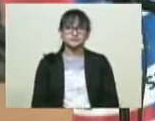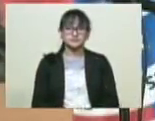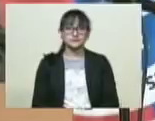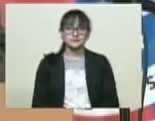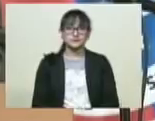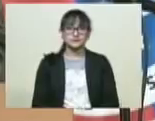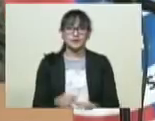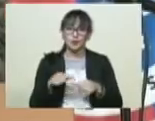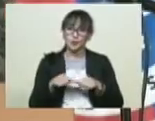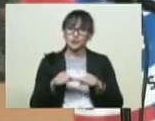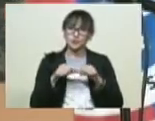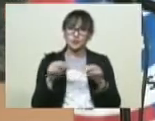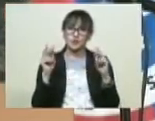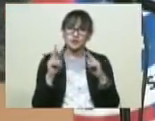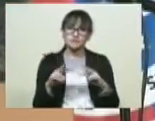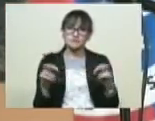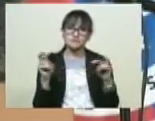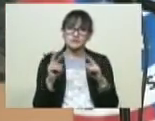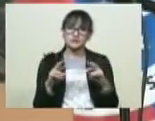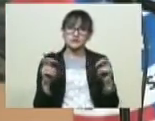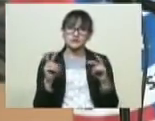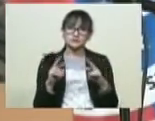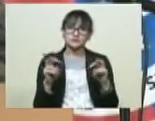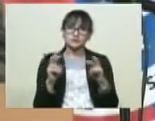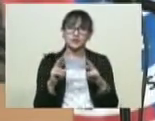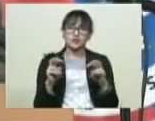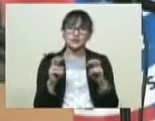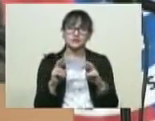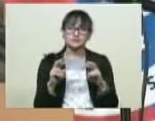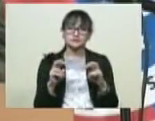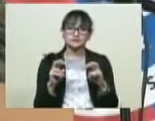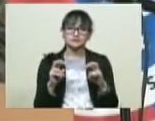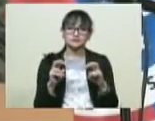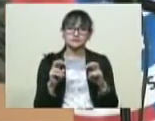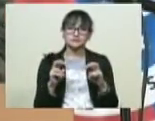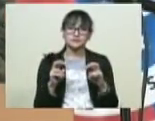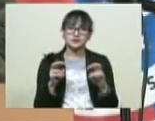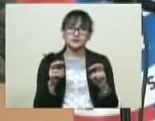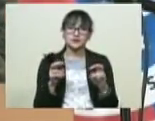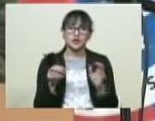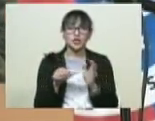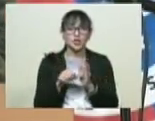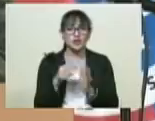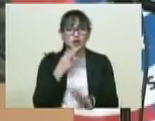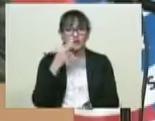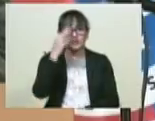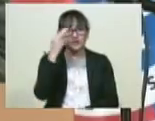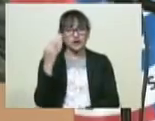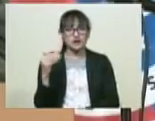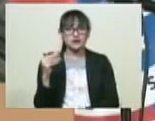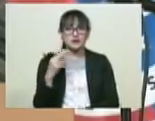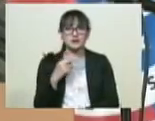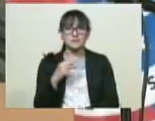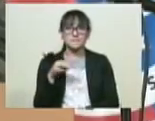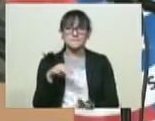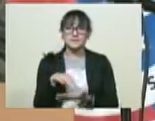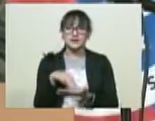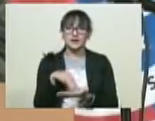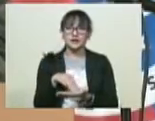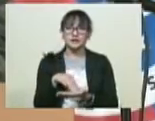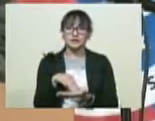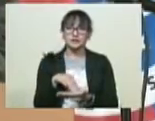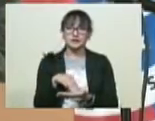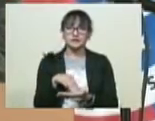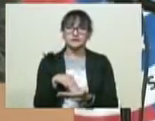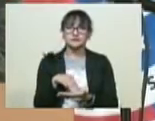con las investigaciones, se hizo un allanamiento en la ciudad de Los Teques, estado Miranda, en